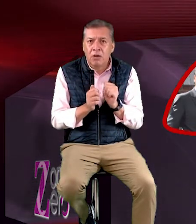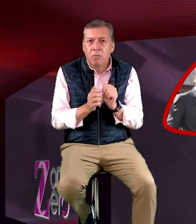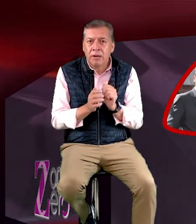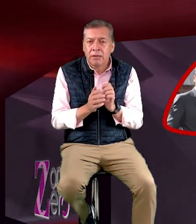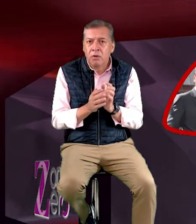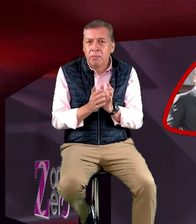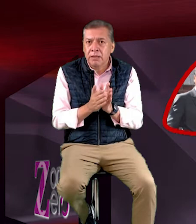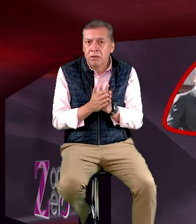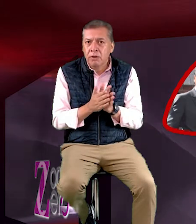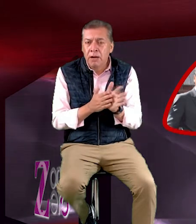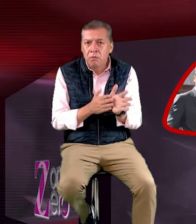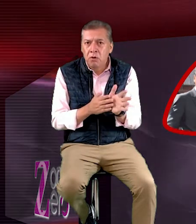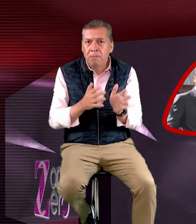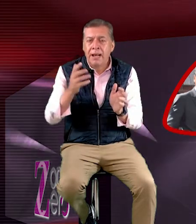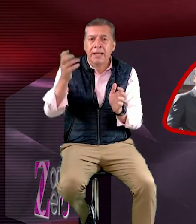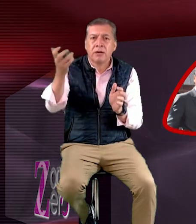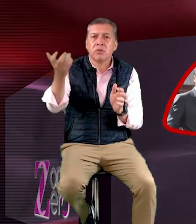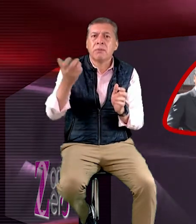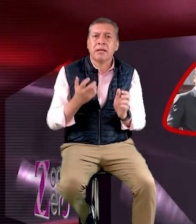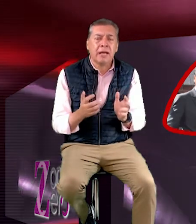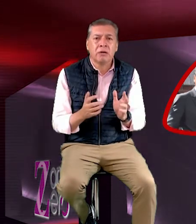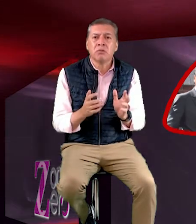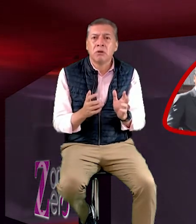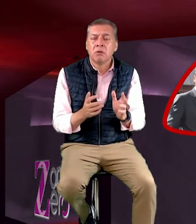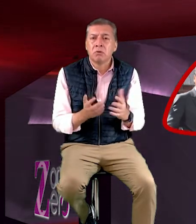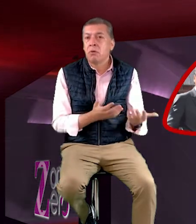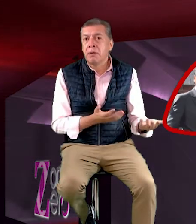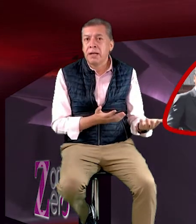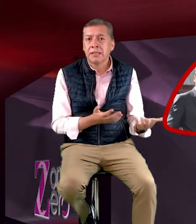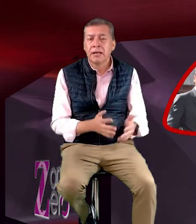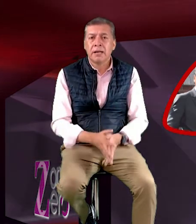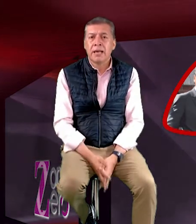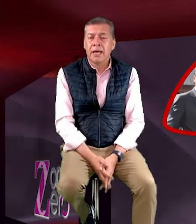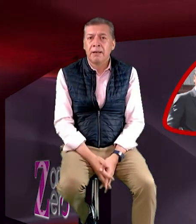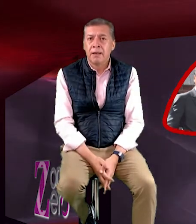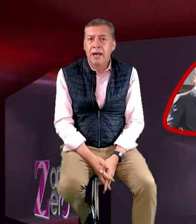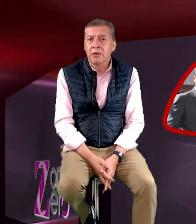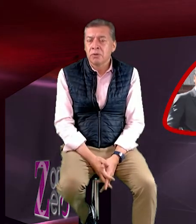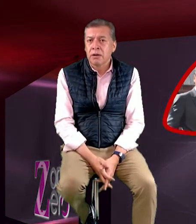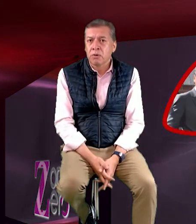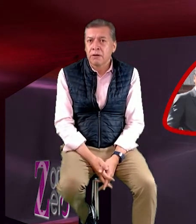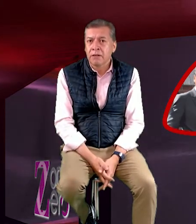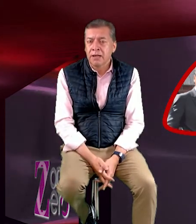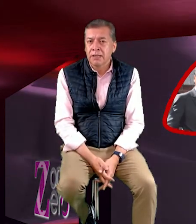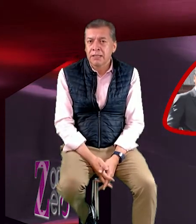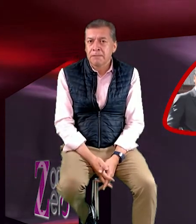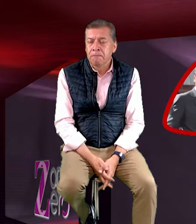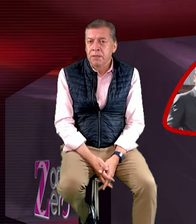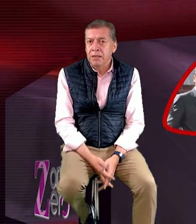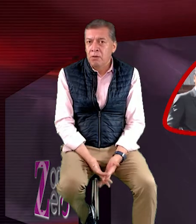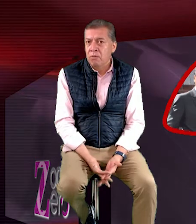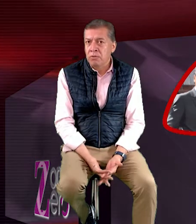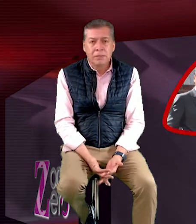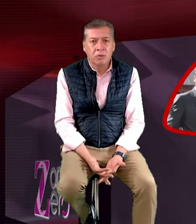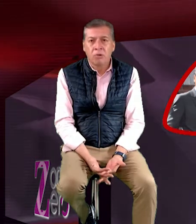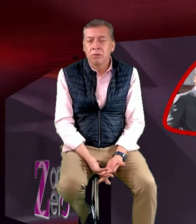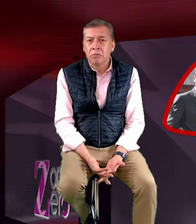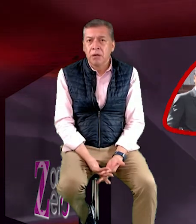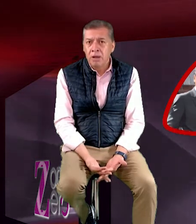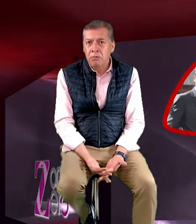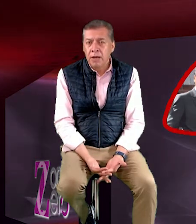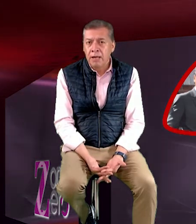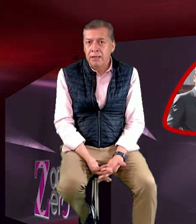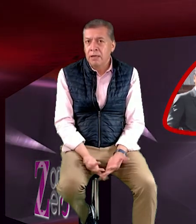se ha convertido en el muro para que los americanos pues no puedan hacerle nada a los narcotraficantes y lo hemos visto